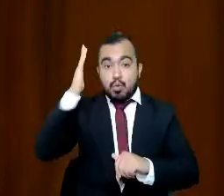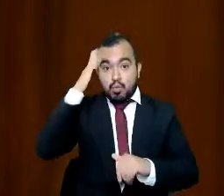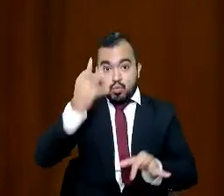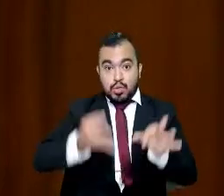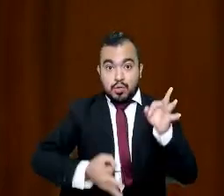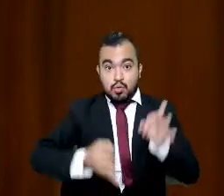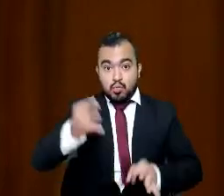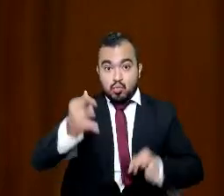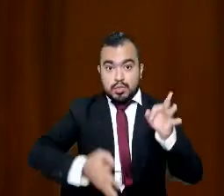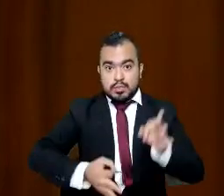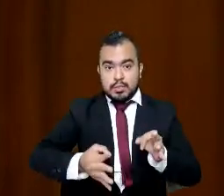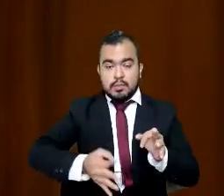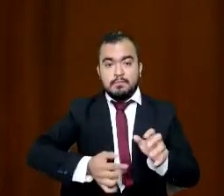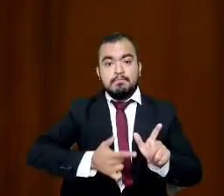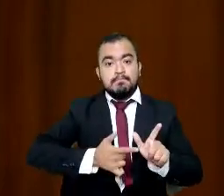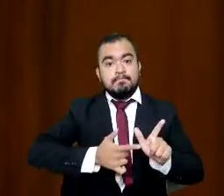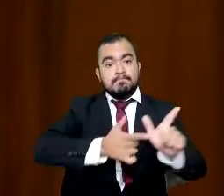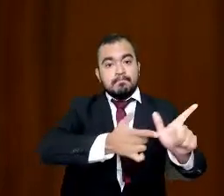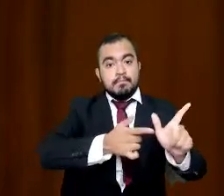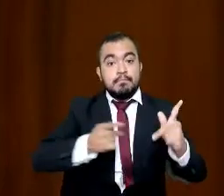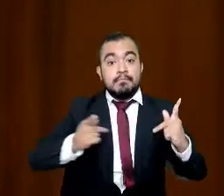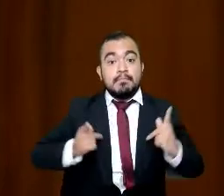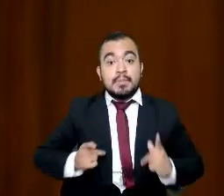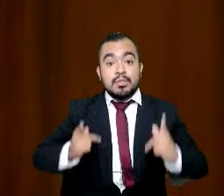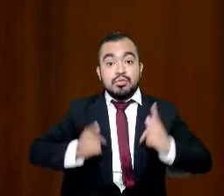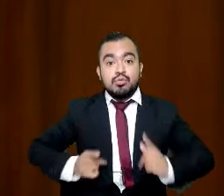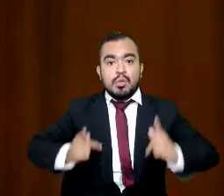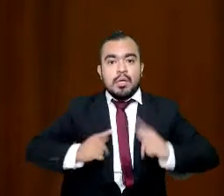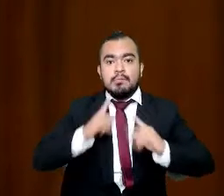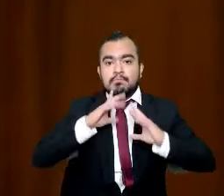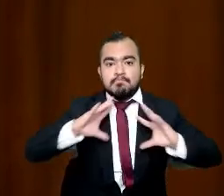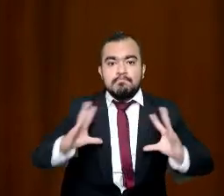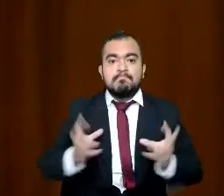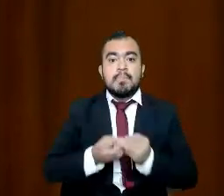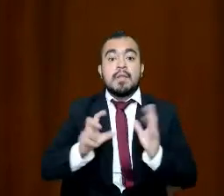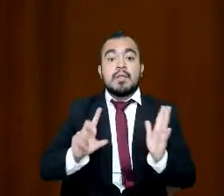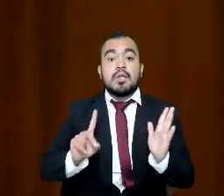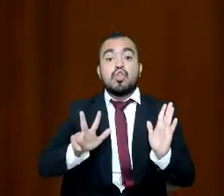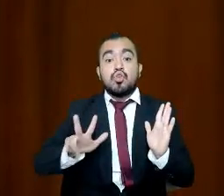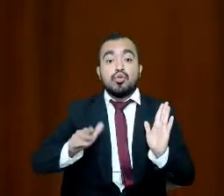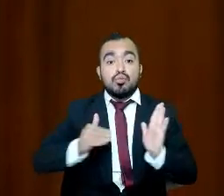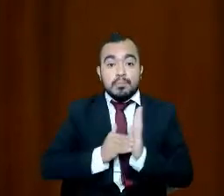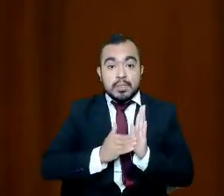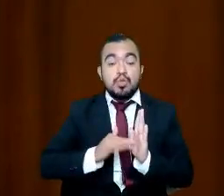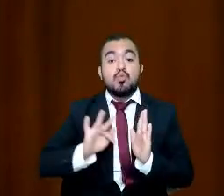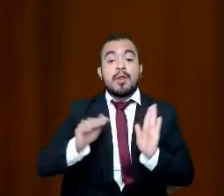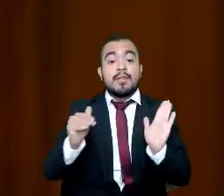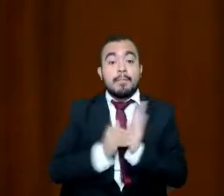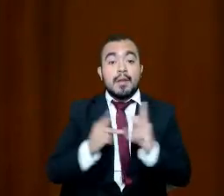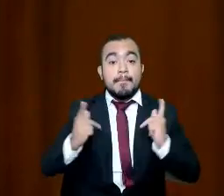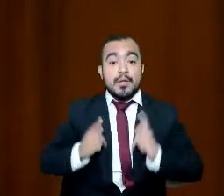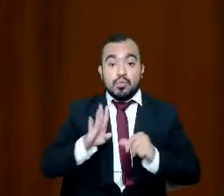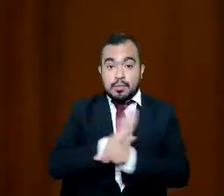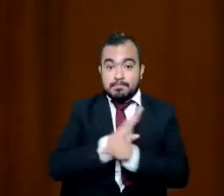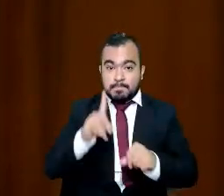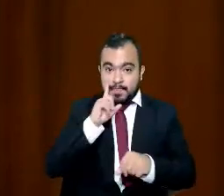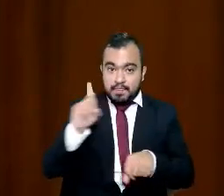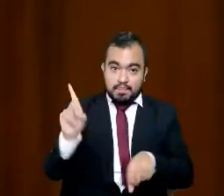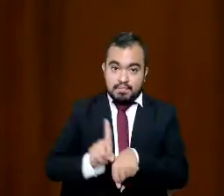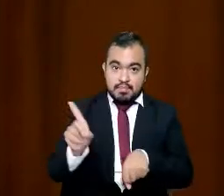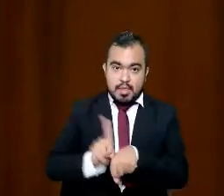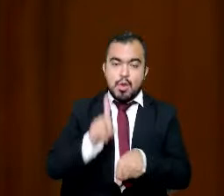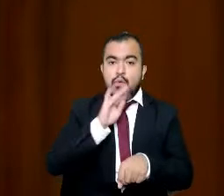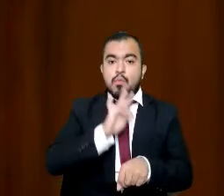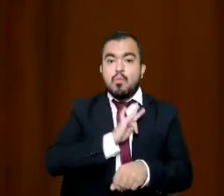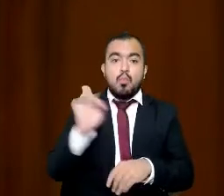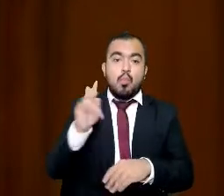paremos el beneficio de esta gente, con cerca de 38,000, 40,000 beneficiarios diarios, que les va a permitir reducir 2